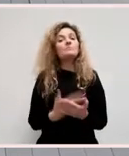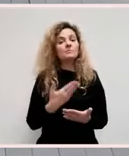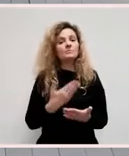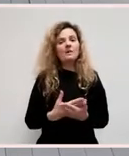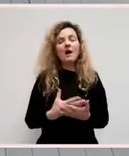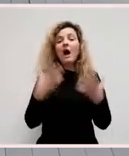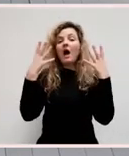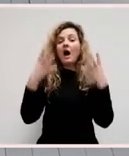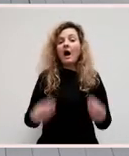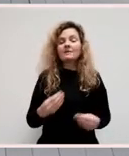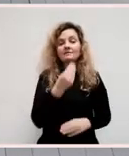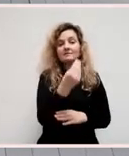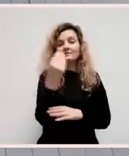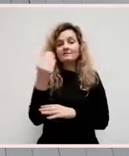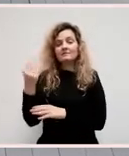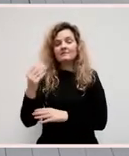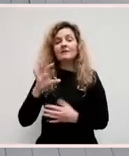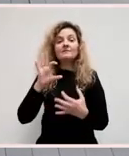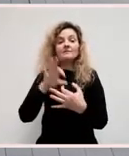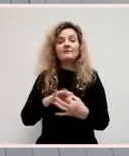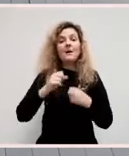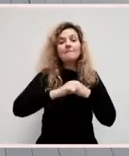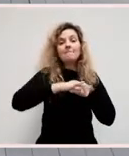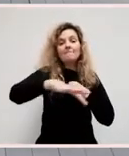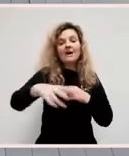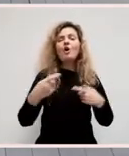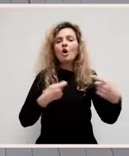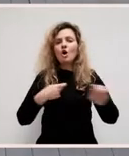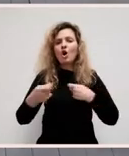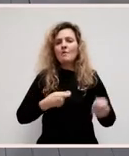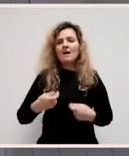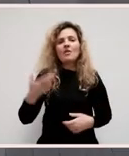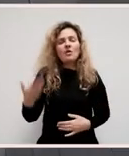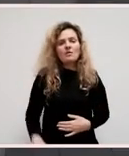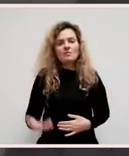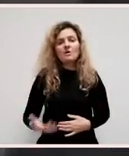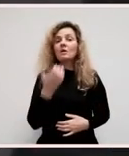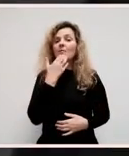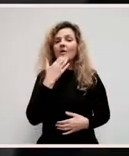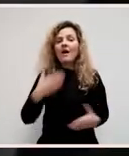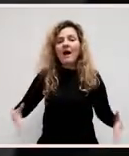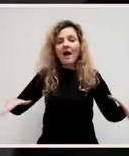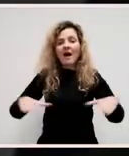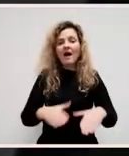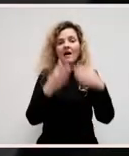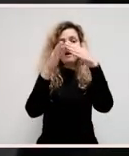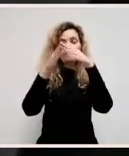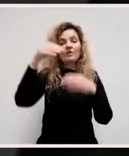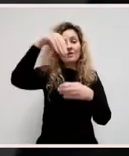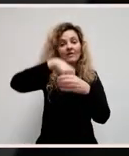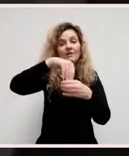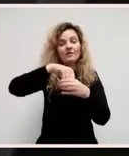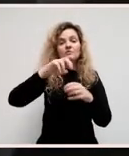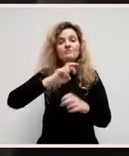poderlo comprobar in situ que son muchas otras de este muchas marítimas as que nos den que había un comercio intenso con más ánforas o